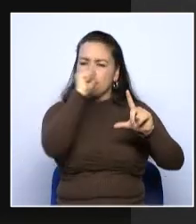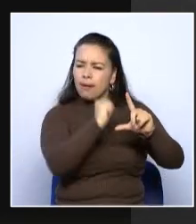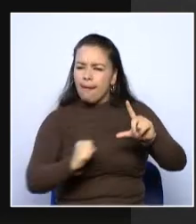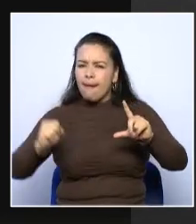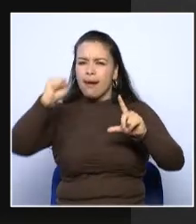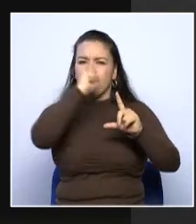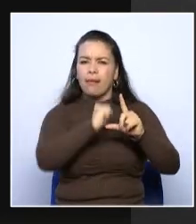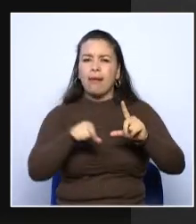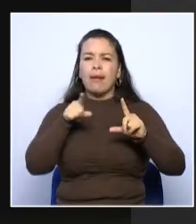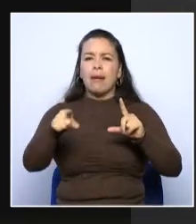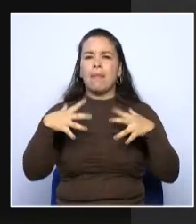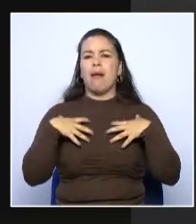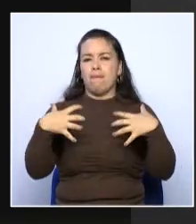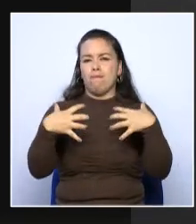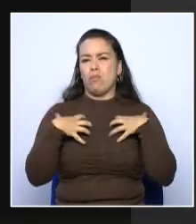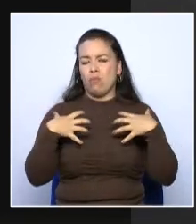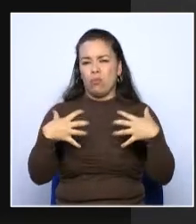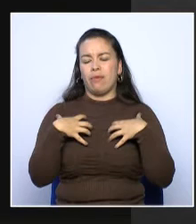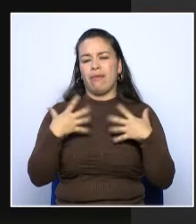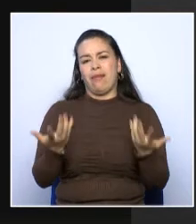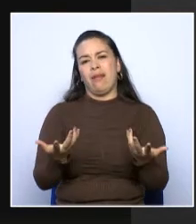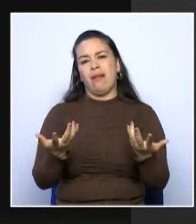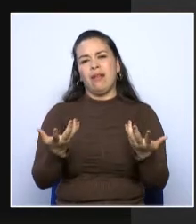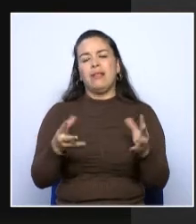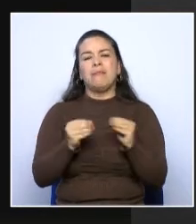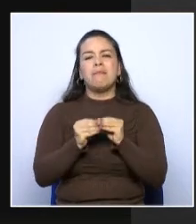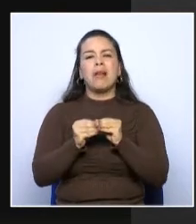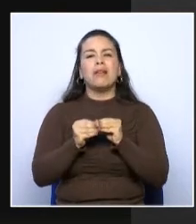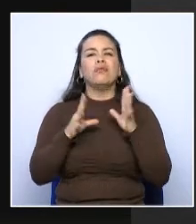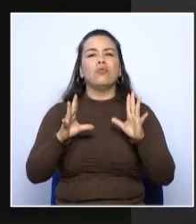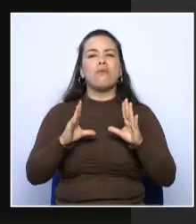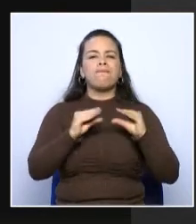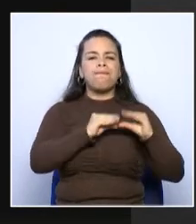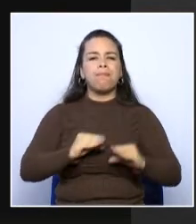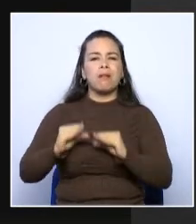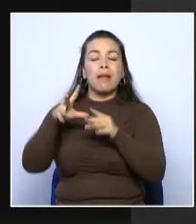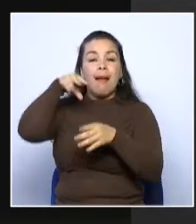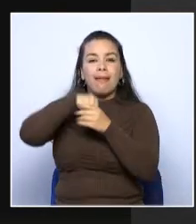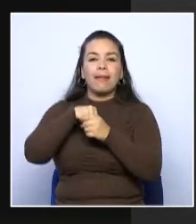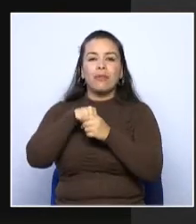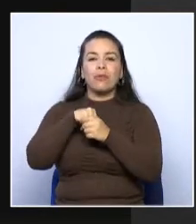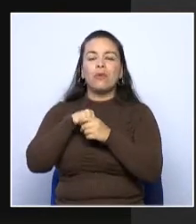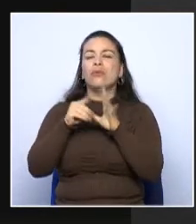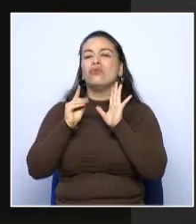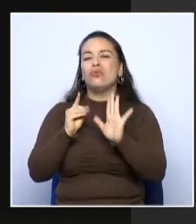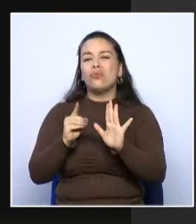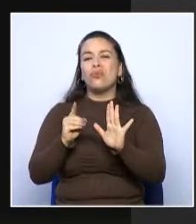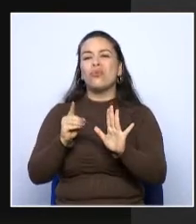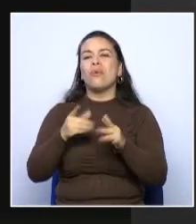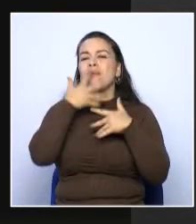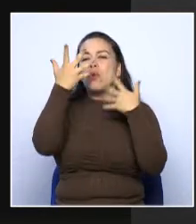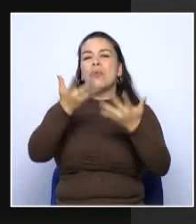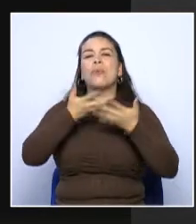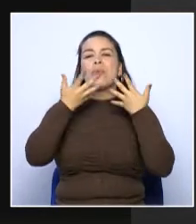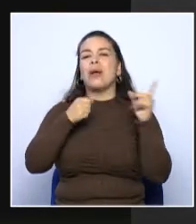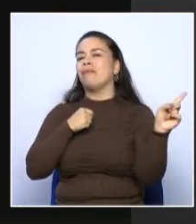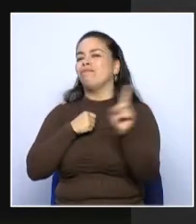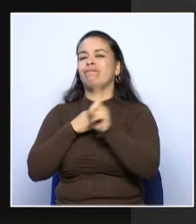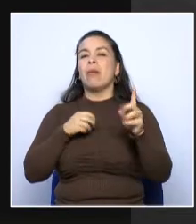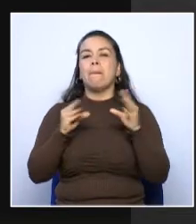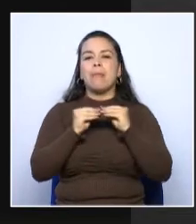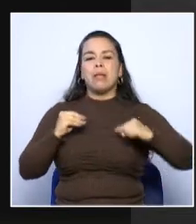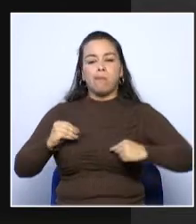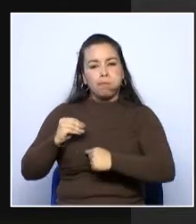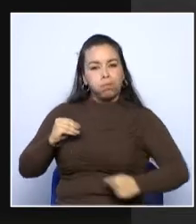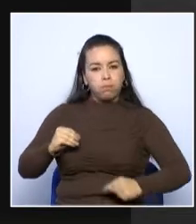estudios pulmonares y las vísceras que tengan aire no es muy bueno. El intestino grueso, estómago, sí,